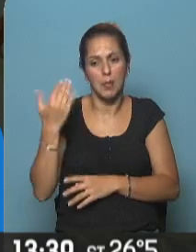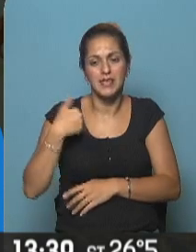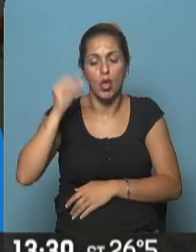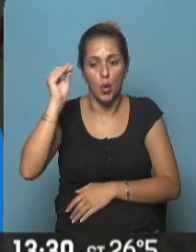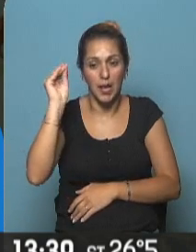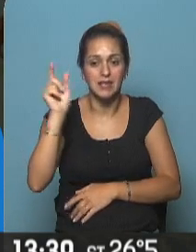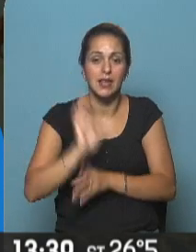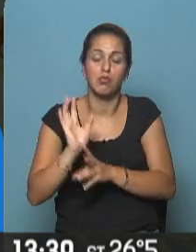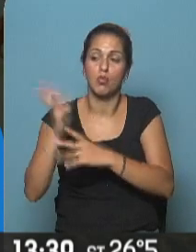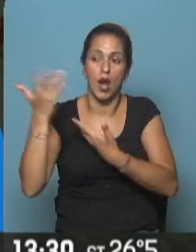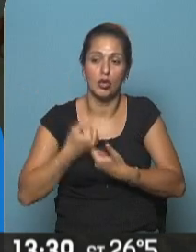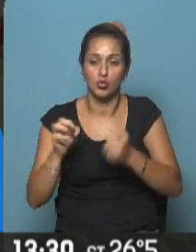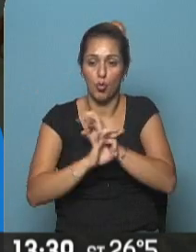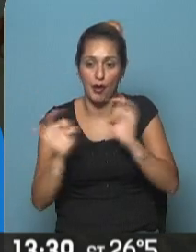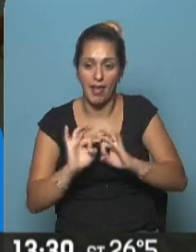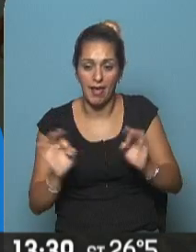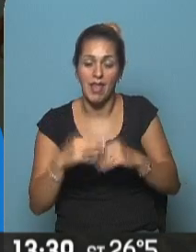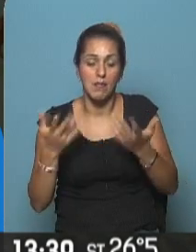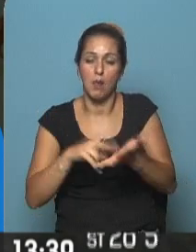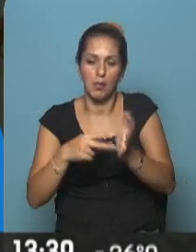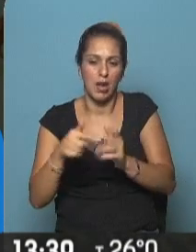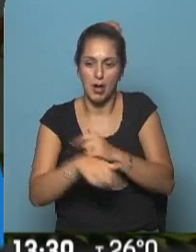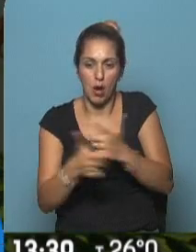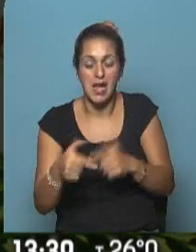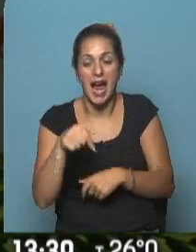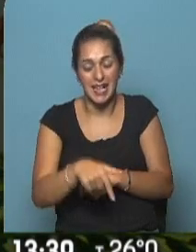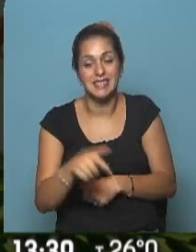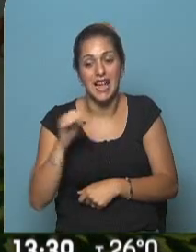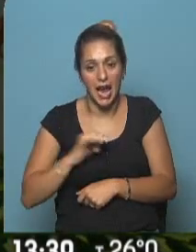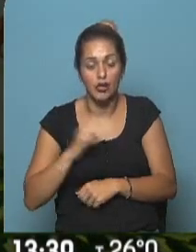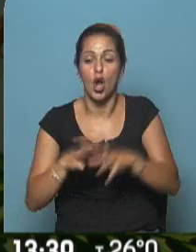que no ayudó y no tuvimos este problema, y este año vemos